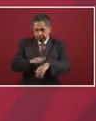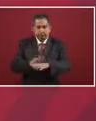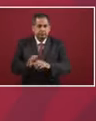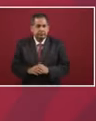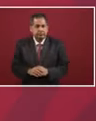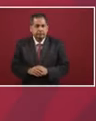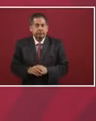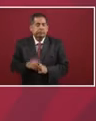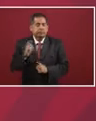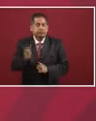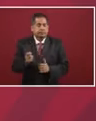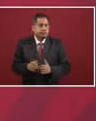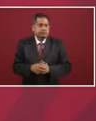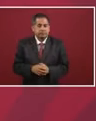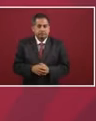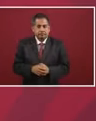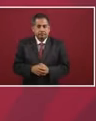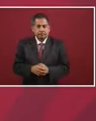que